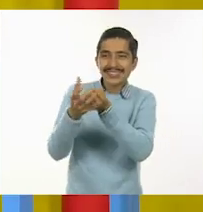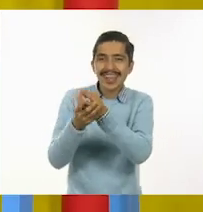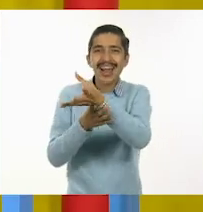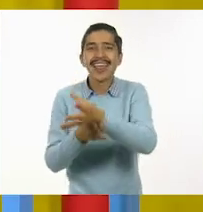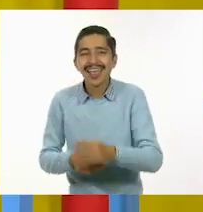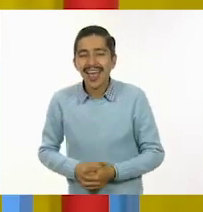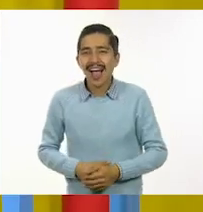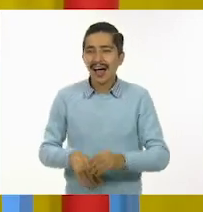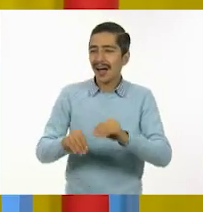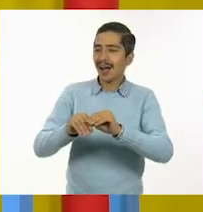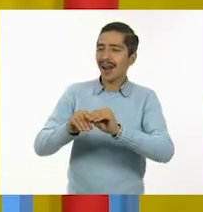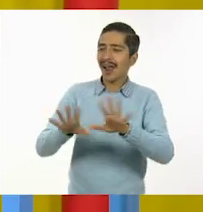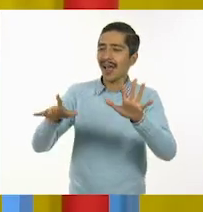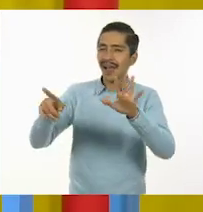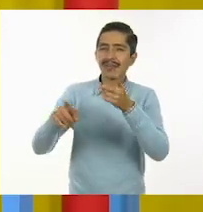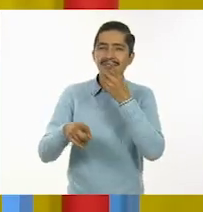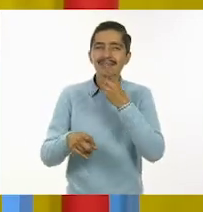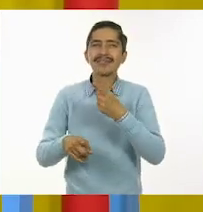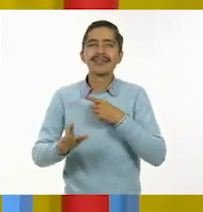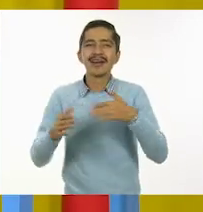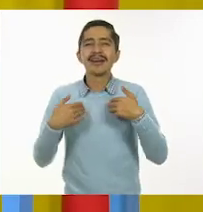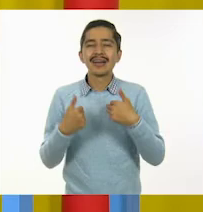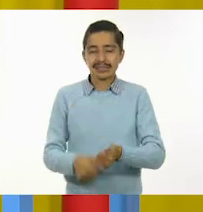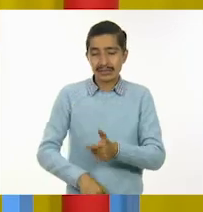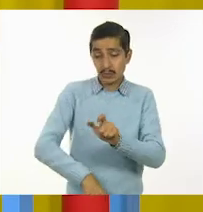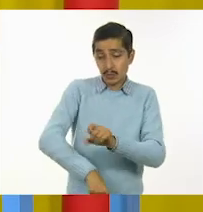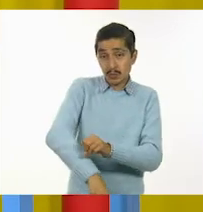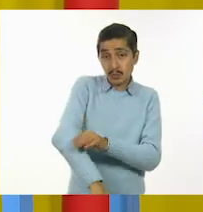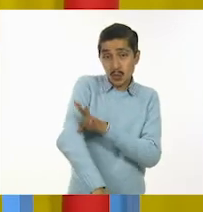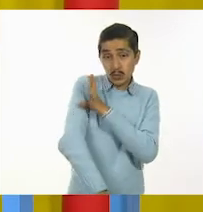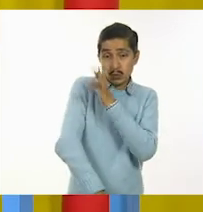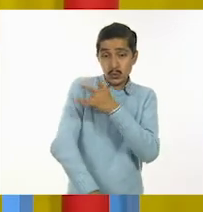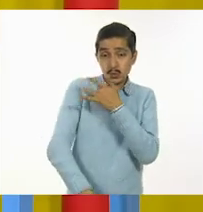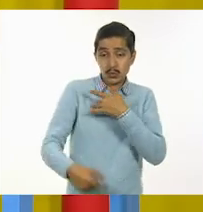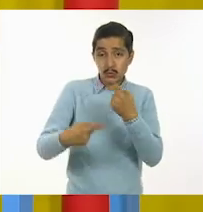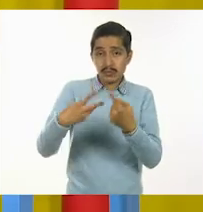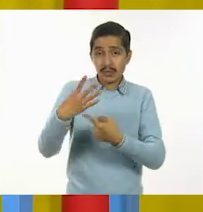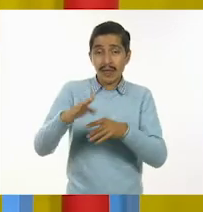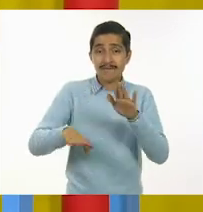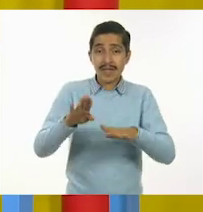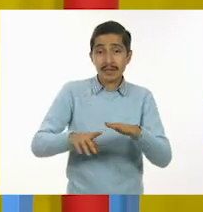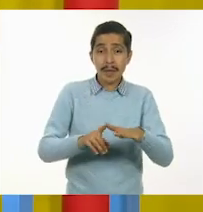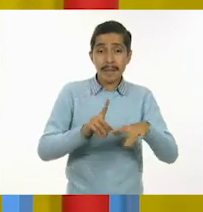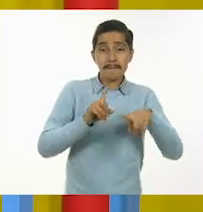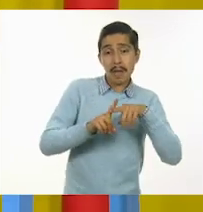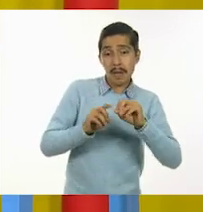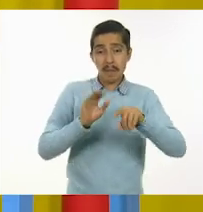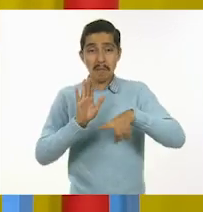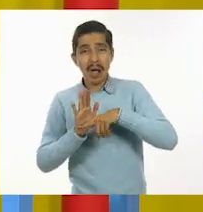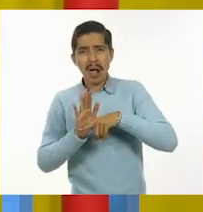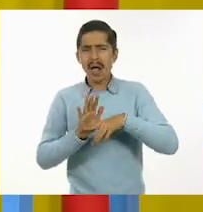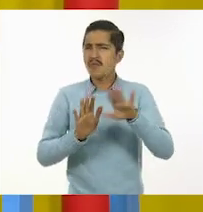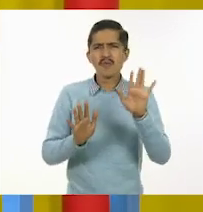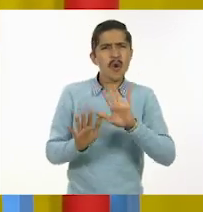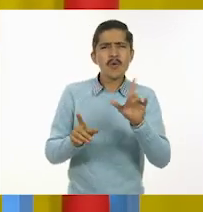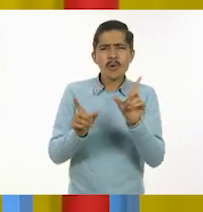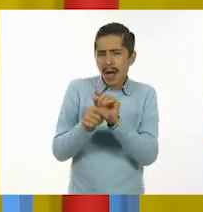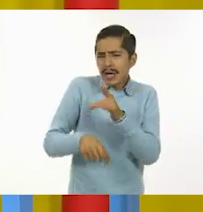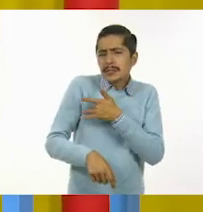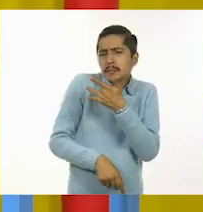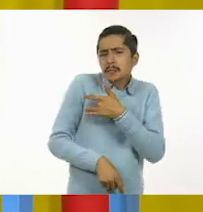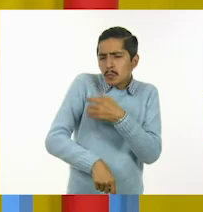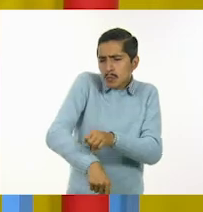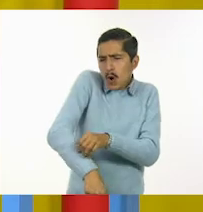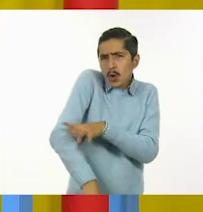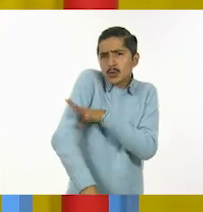Ahora entiendo eso que decías de que las emociones no son buenas o malas. Solo son emociones. Y